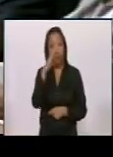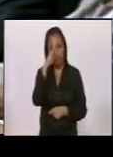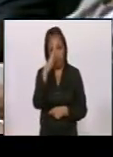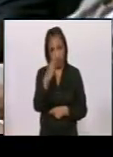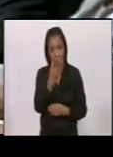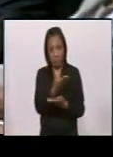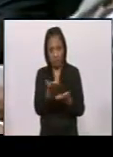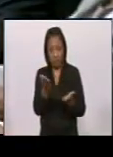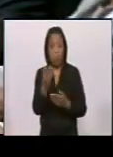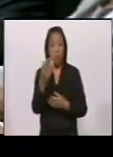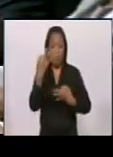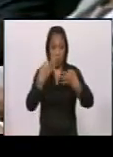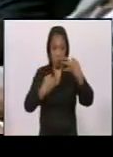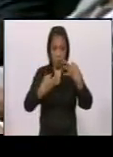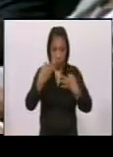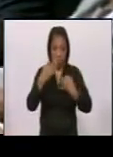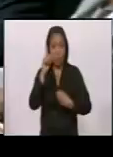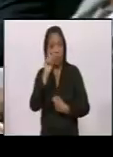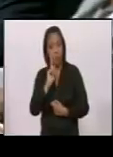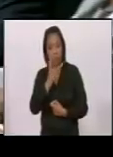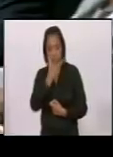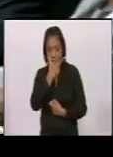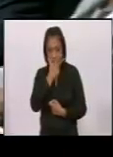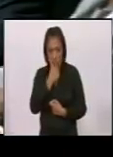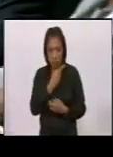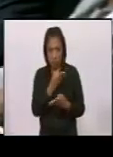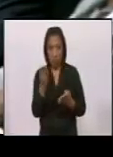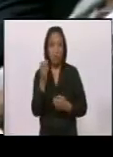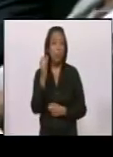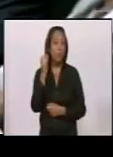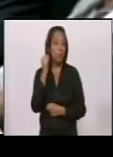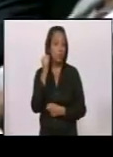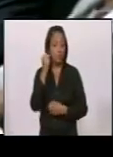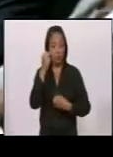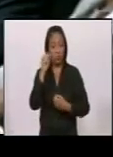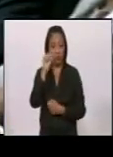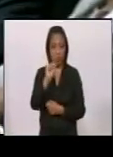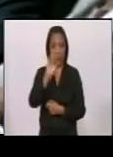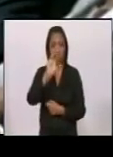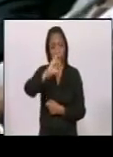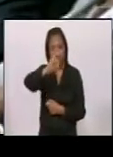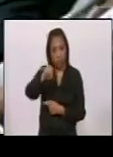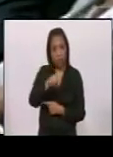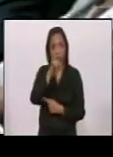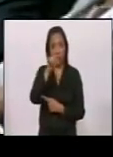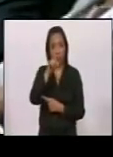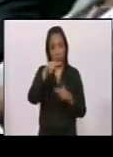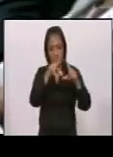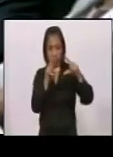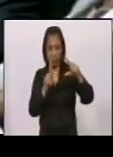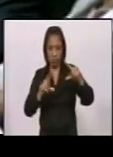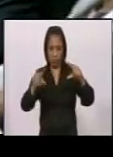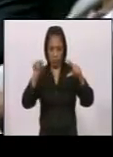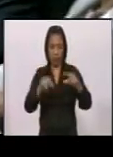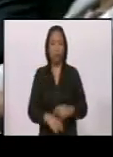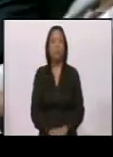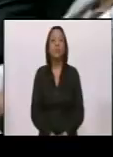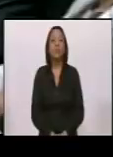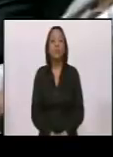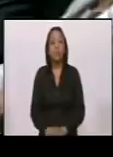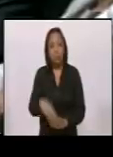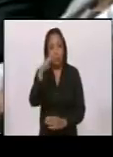señoras ministras y ministros de la Suprema Corte de Justicia de la Nación,